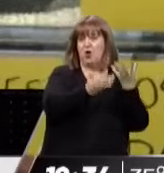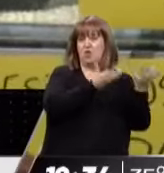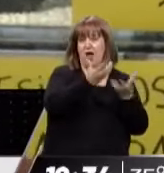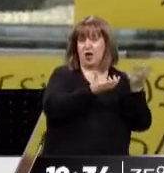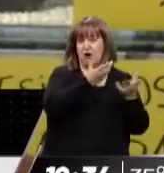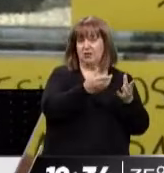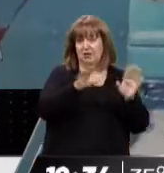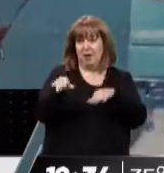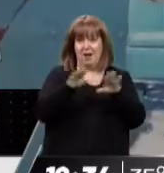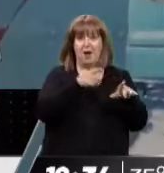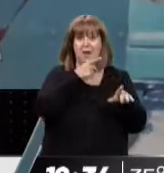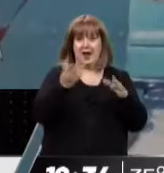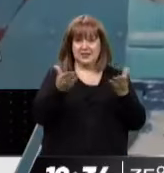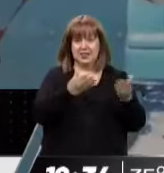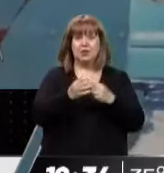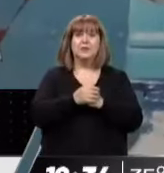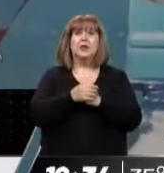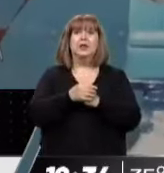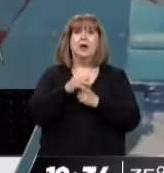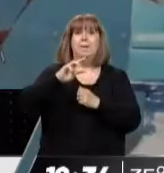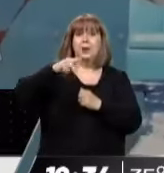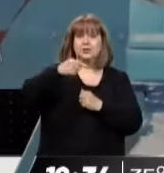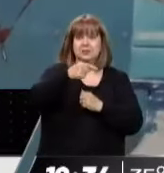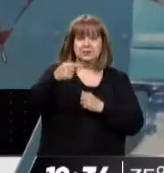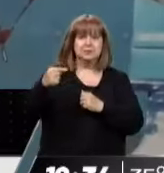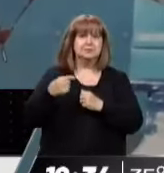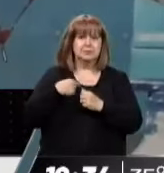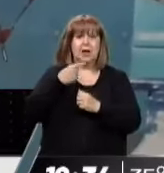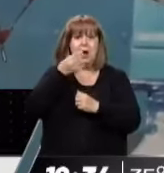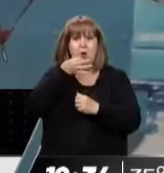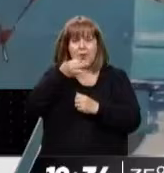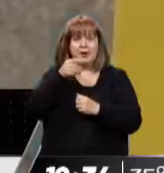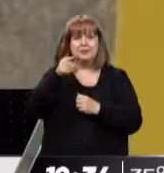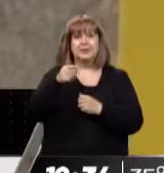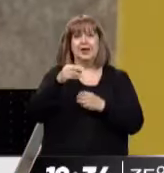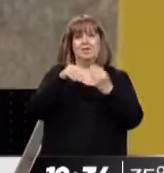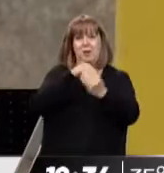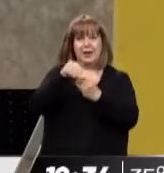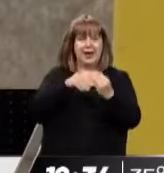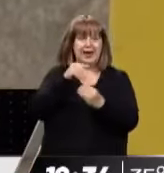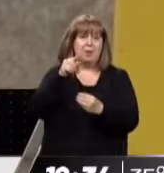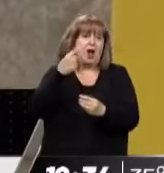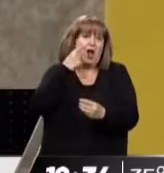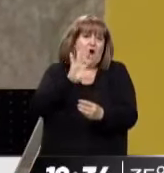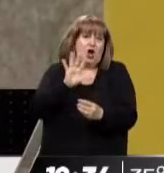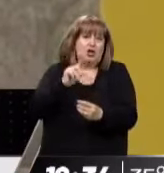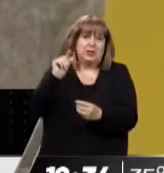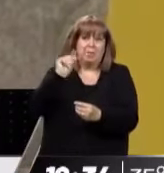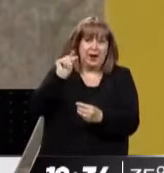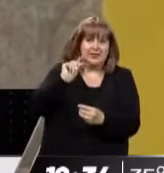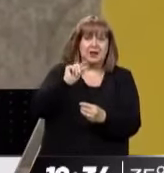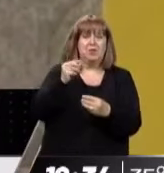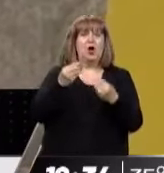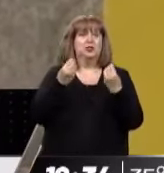expliquen cómo es el acceso a estas líneas, cómo son los plazos y demás, porque eso también es interés de ellos, porque desconocen bien la temática. Así que vamos